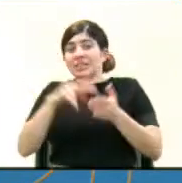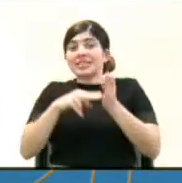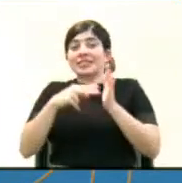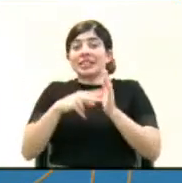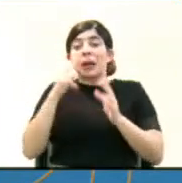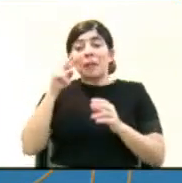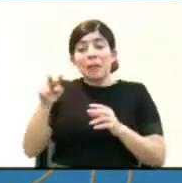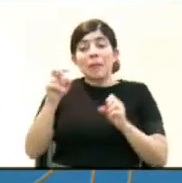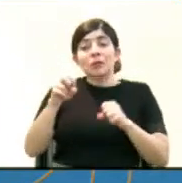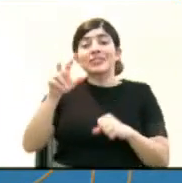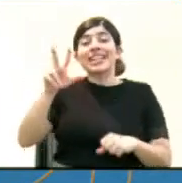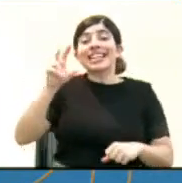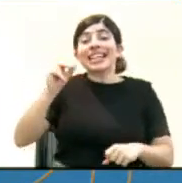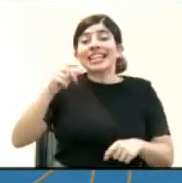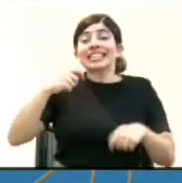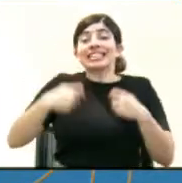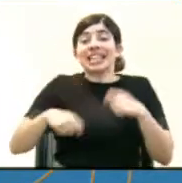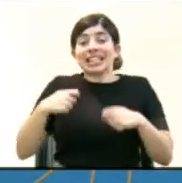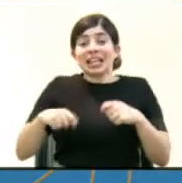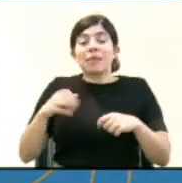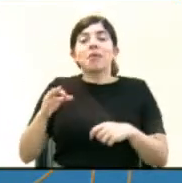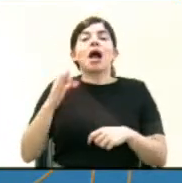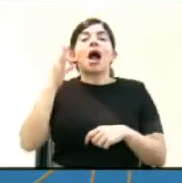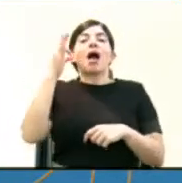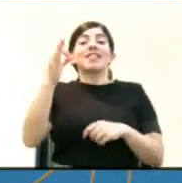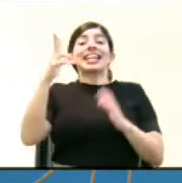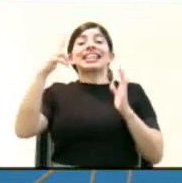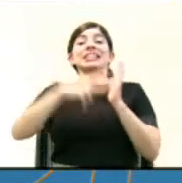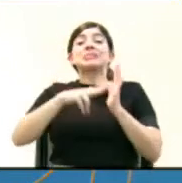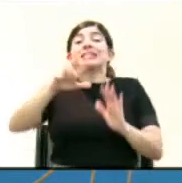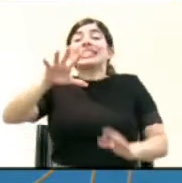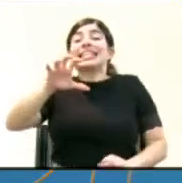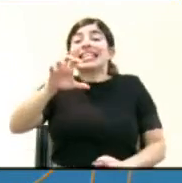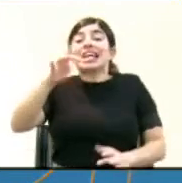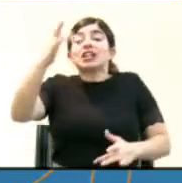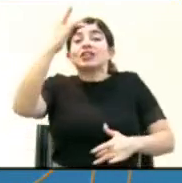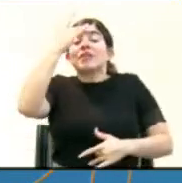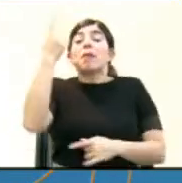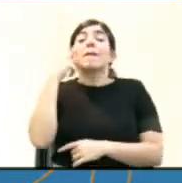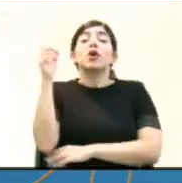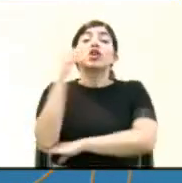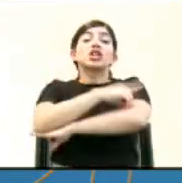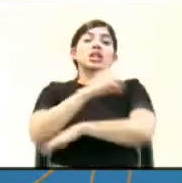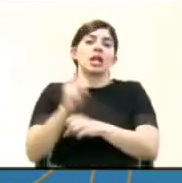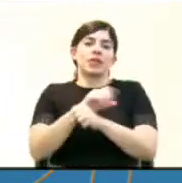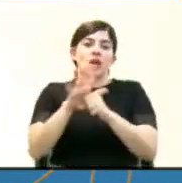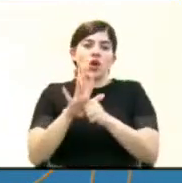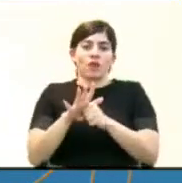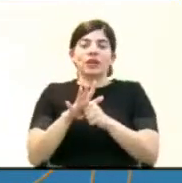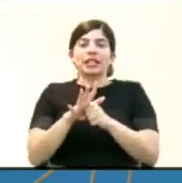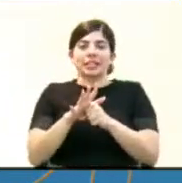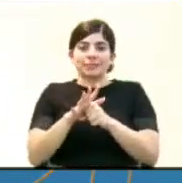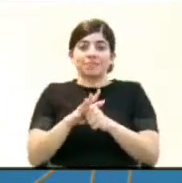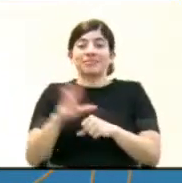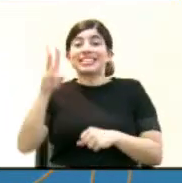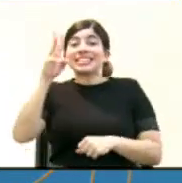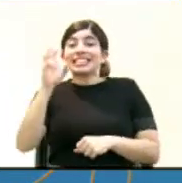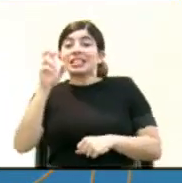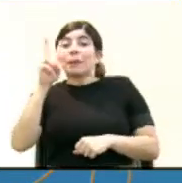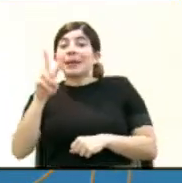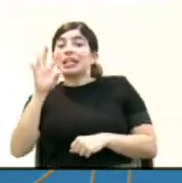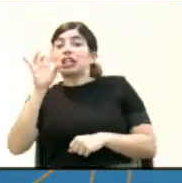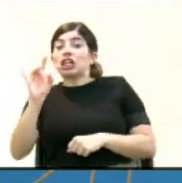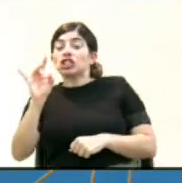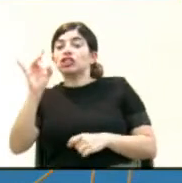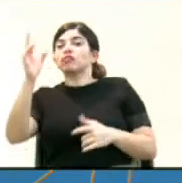el 30 de septiembre tendremos 3.500 casos diarios de COVID y